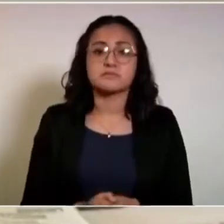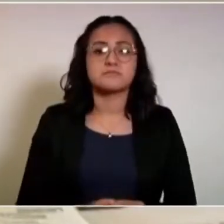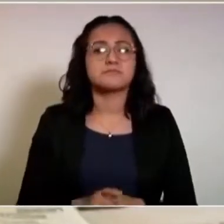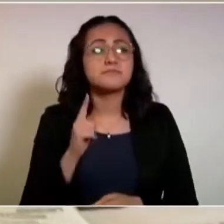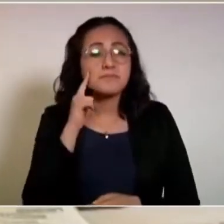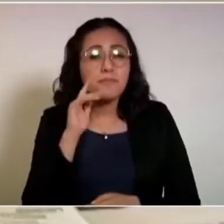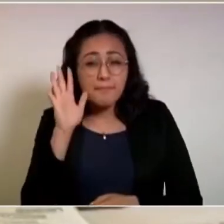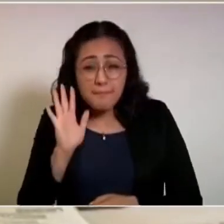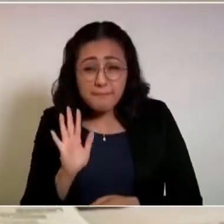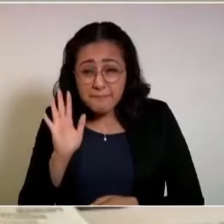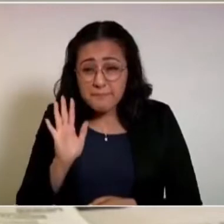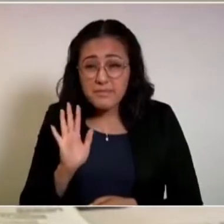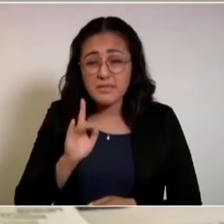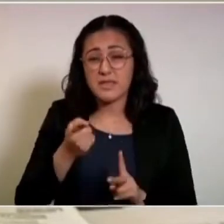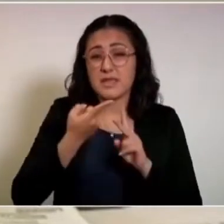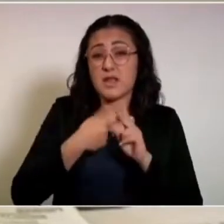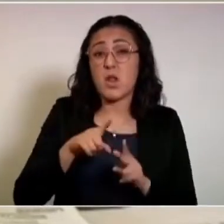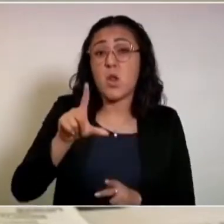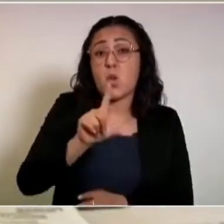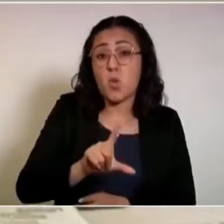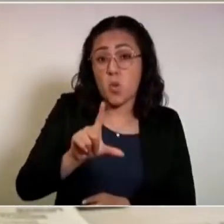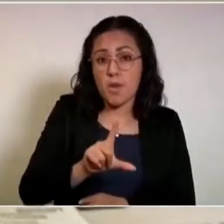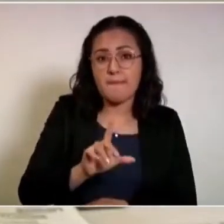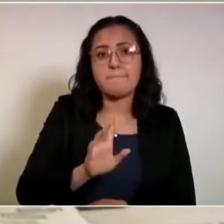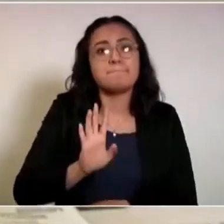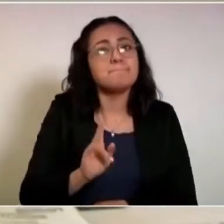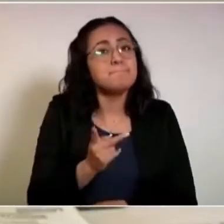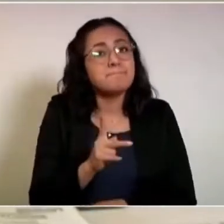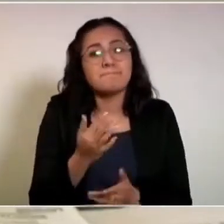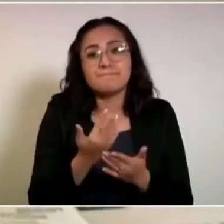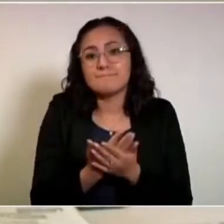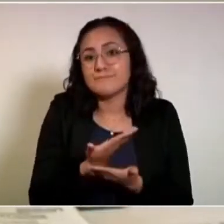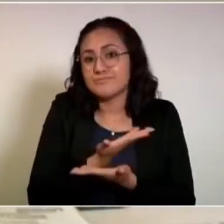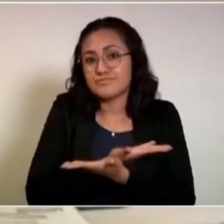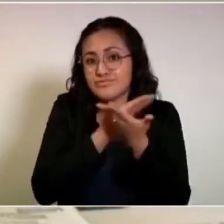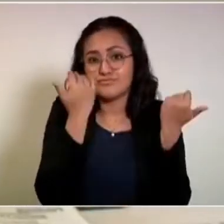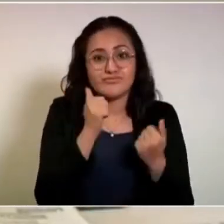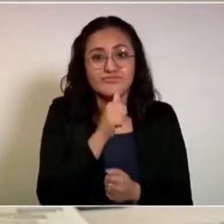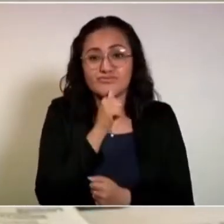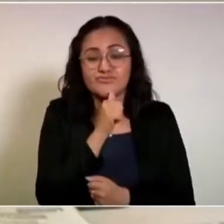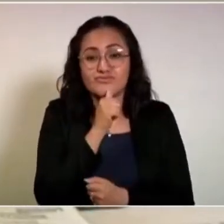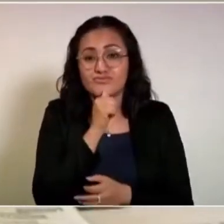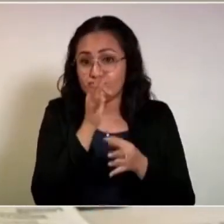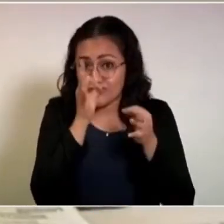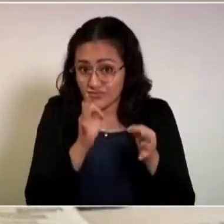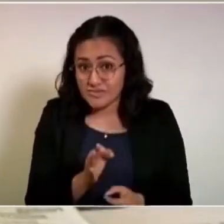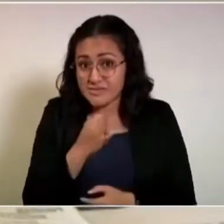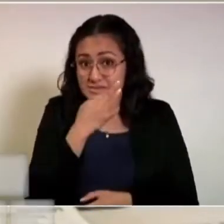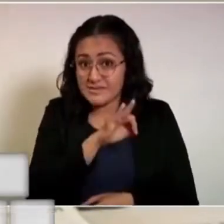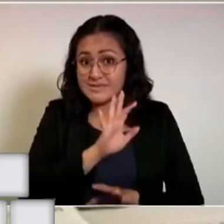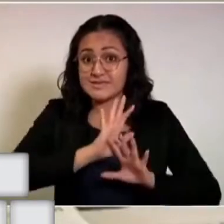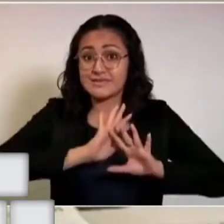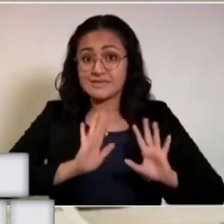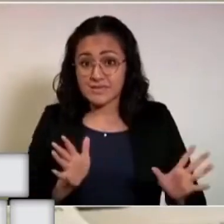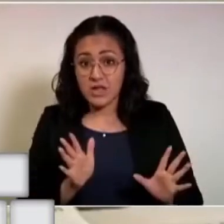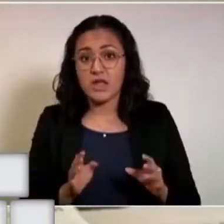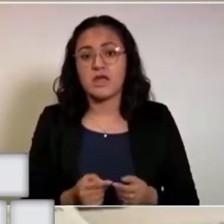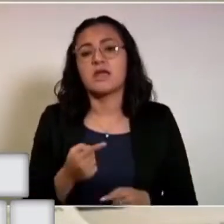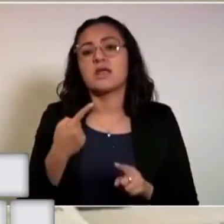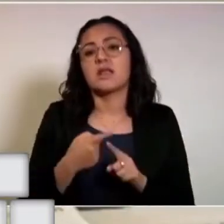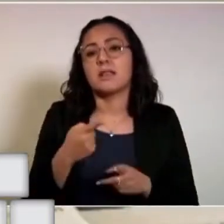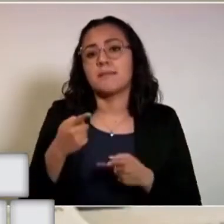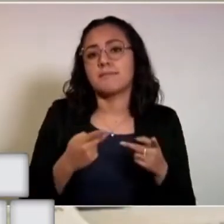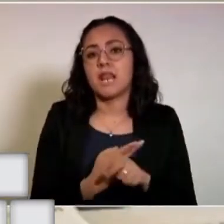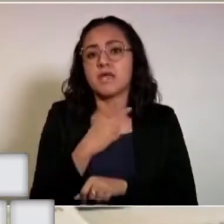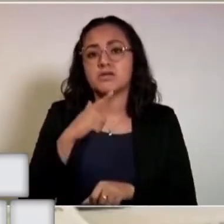aparentemente empezaría el lunes pero hay que esperar el reporte oficial de el